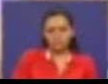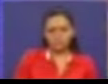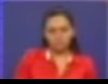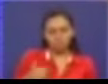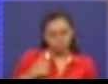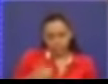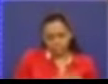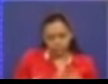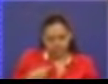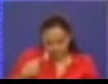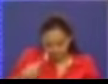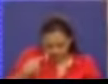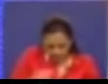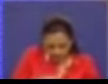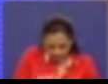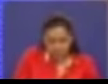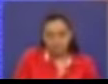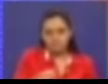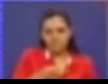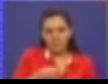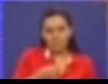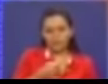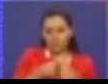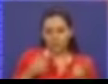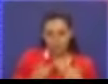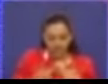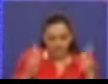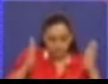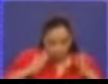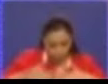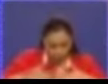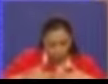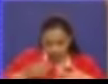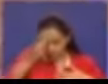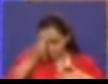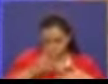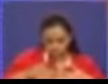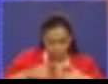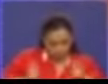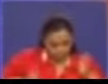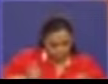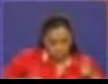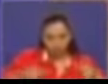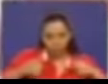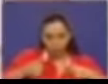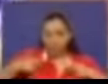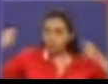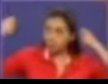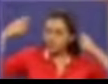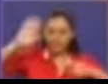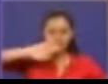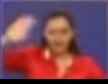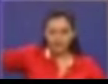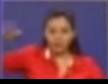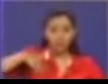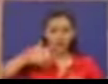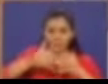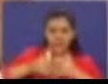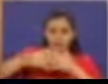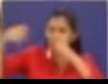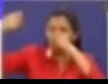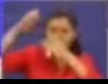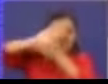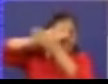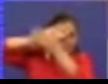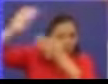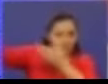cueste, pagamos con nuestro propio dinero, pero aquí va a haber soberanía, independencia. Construimos nuestro propio proyecto, recién lo tenemos en el 2012,